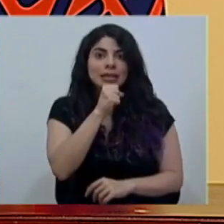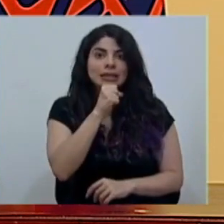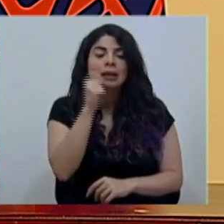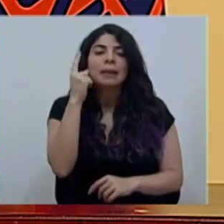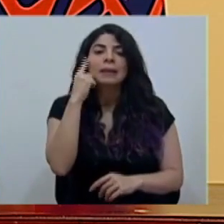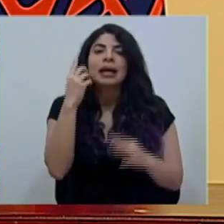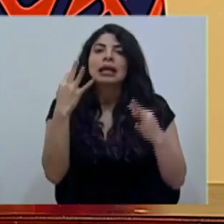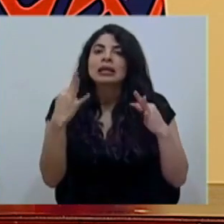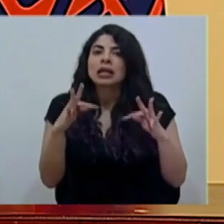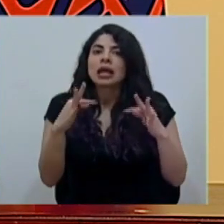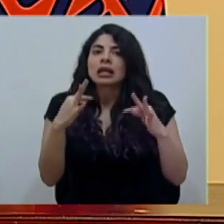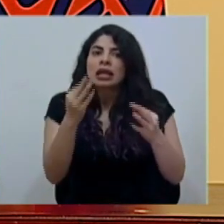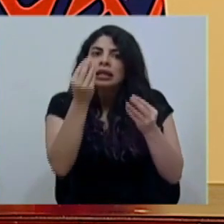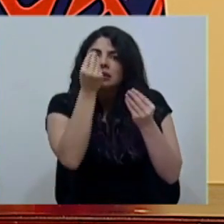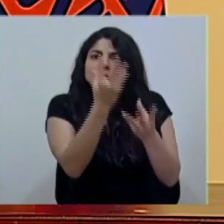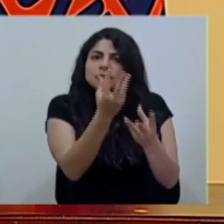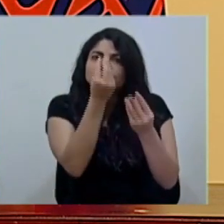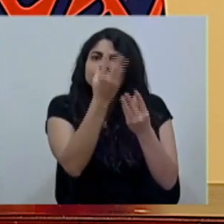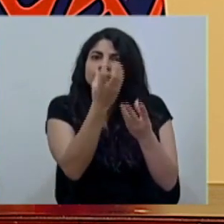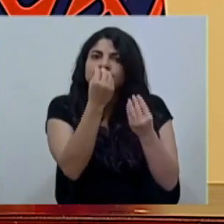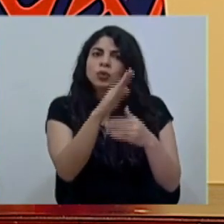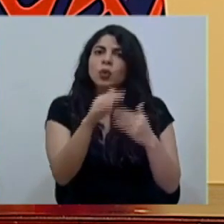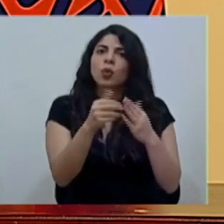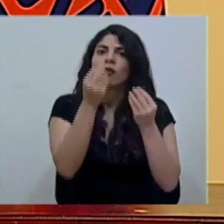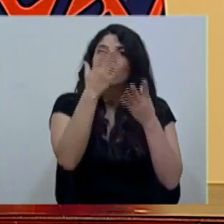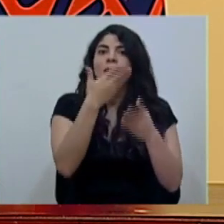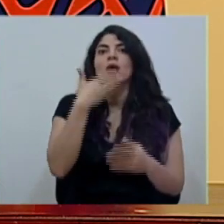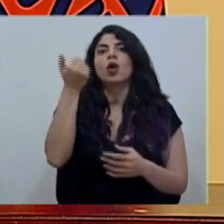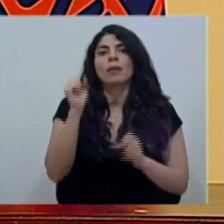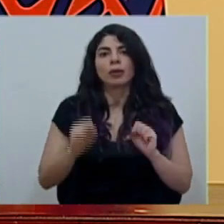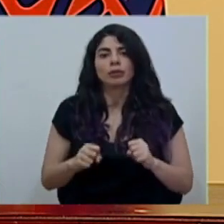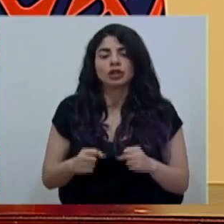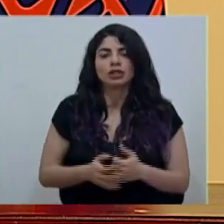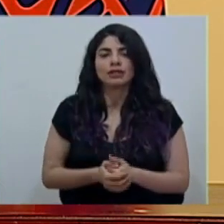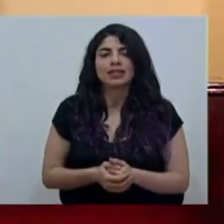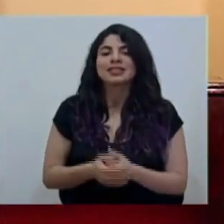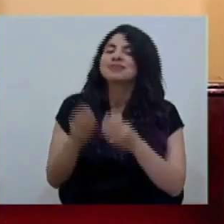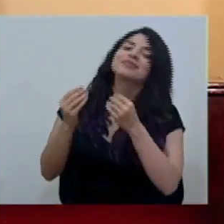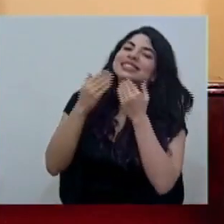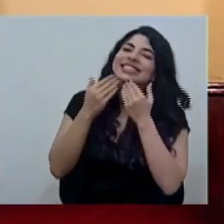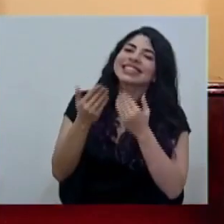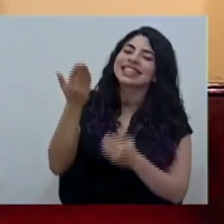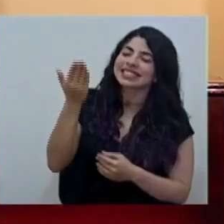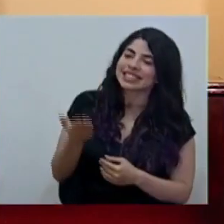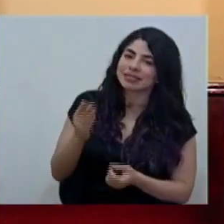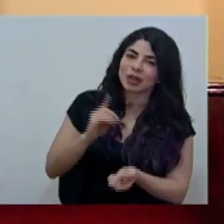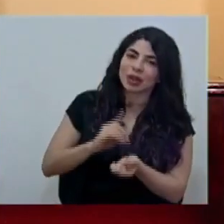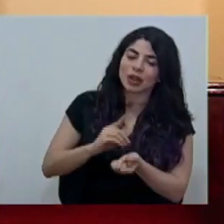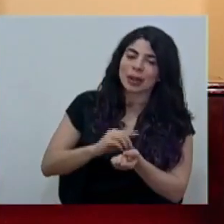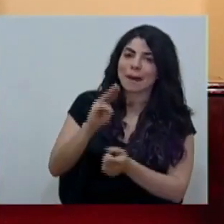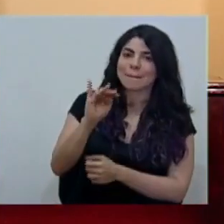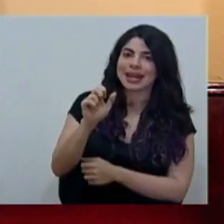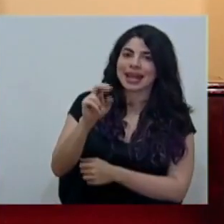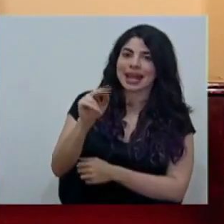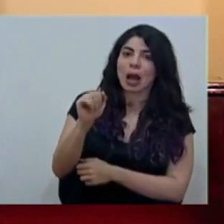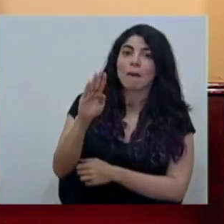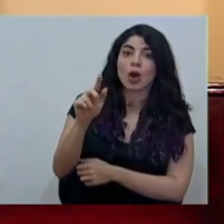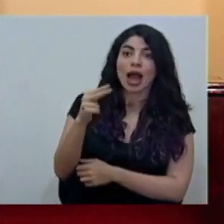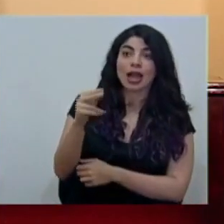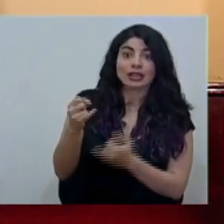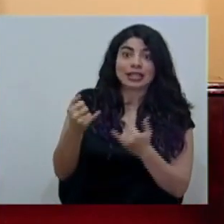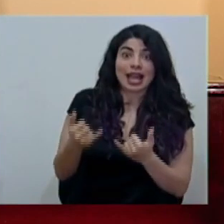y tratar obviamente de transmitirles a ellos la mejor información posible. Muchísimas gracias a la doctora Milena Bolaños. Y